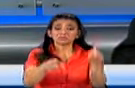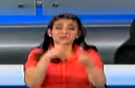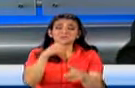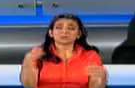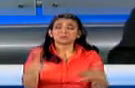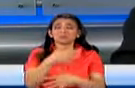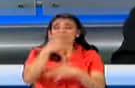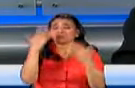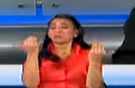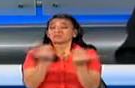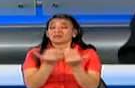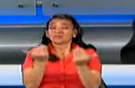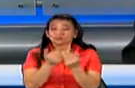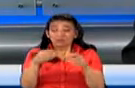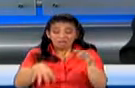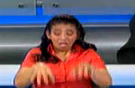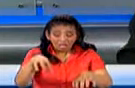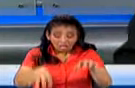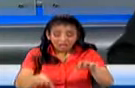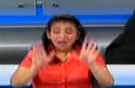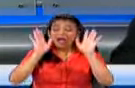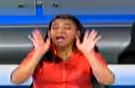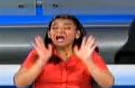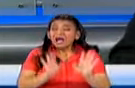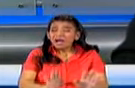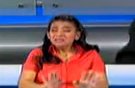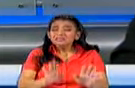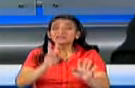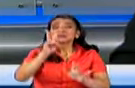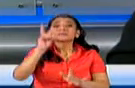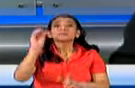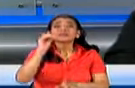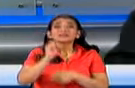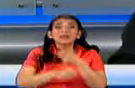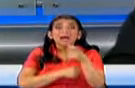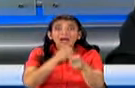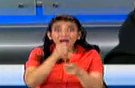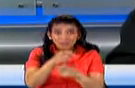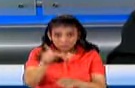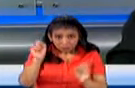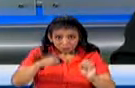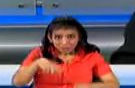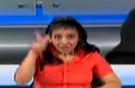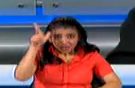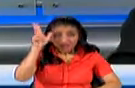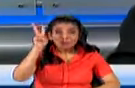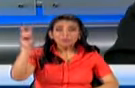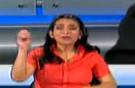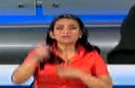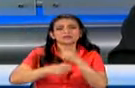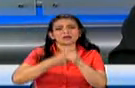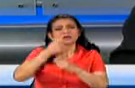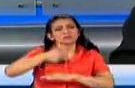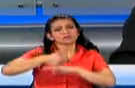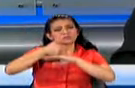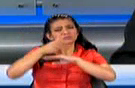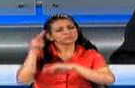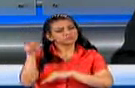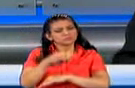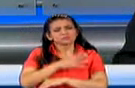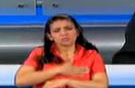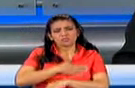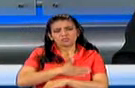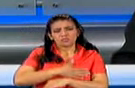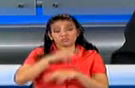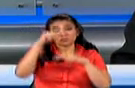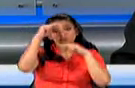la basura, los baches son un problema que soportan desde hace más de 20 años. Pueden creer, vecinos, autoridades, por favor, miren la nota